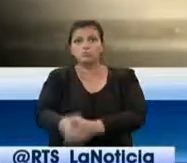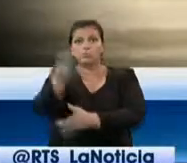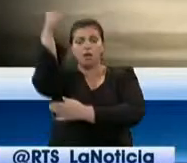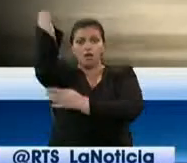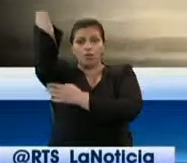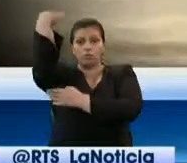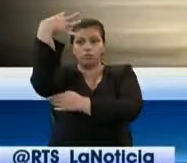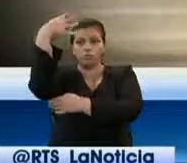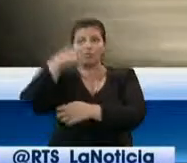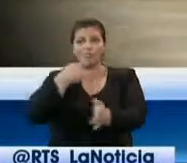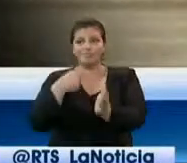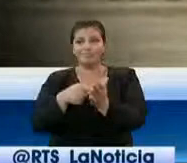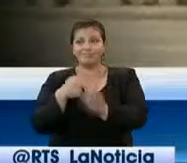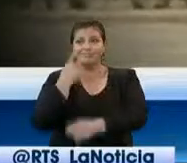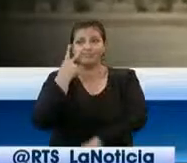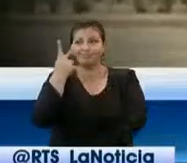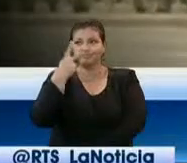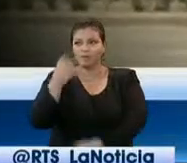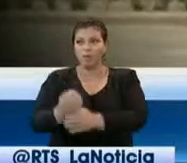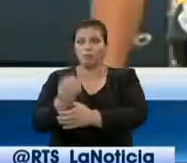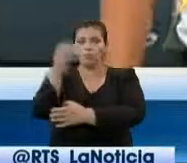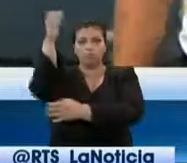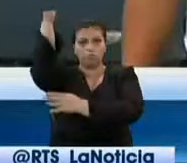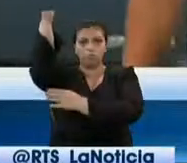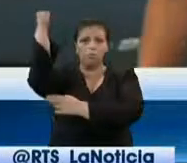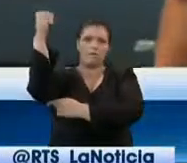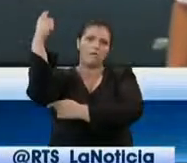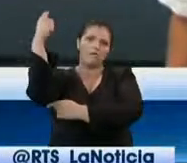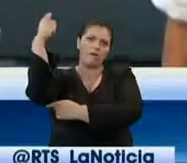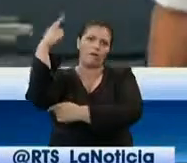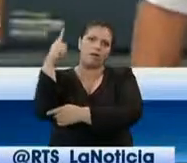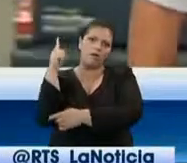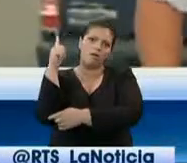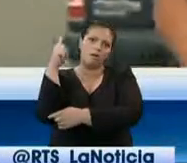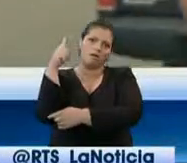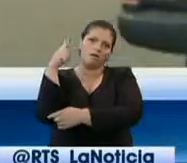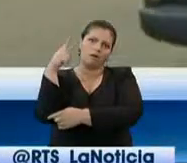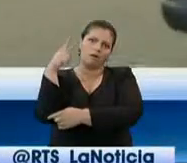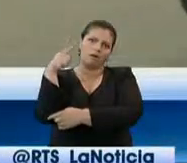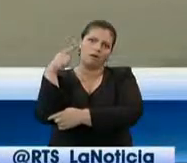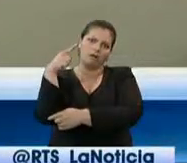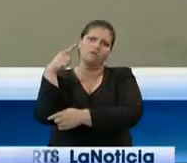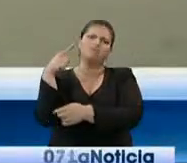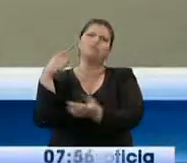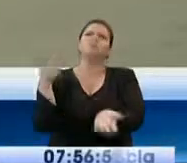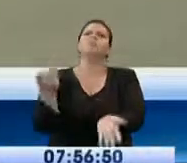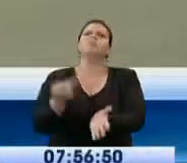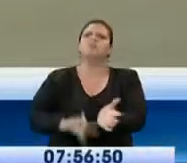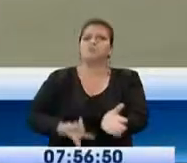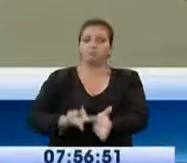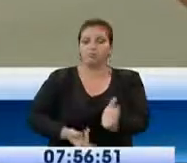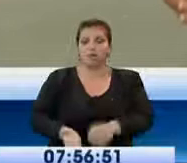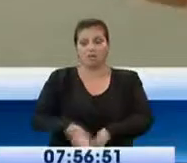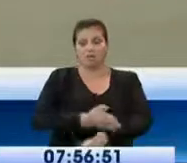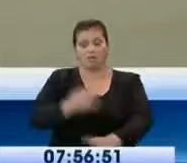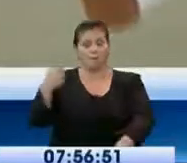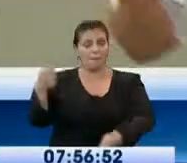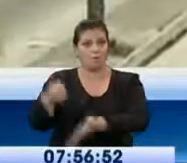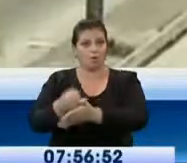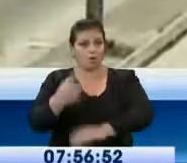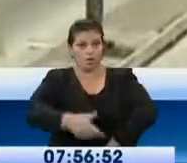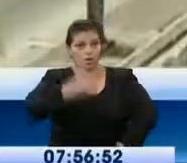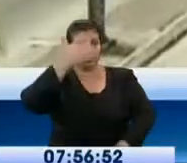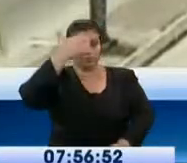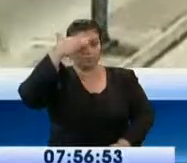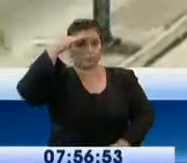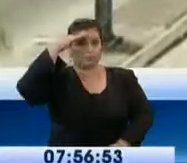por ejemplo, parece estar a punto de ceder. Según el coronel Adam Torres, jefe del Distrito Norte de la Agencia de Tránsito Municipal, el